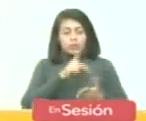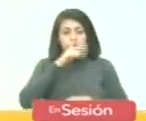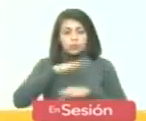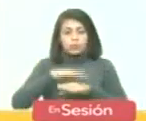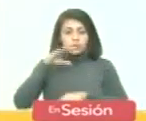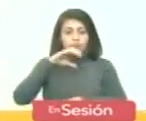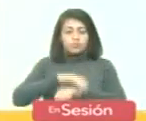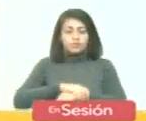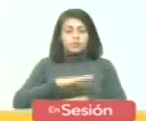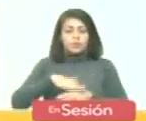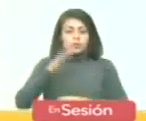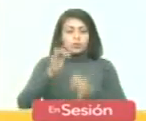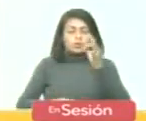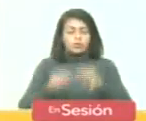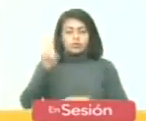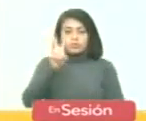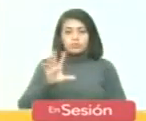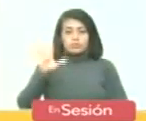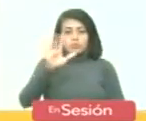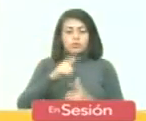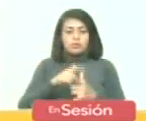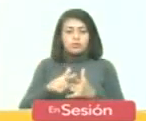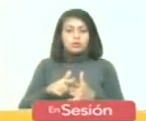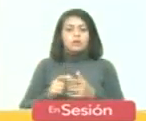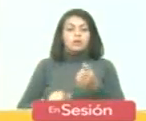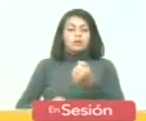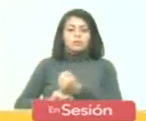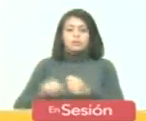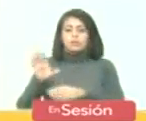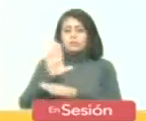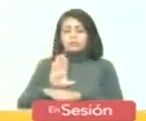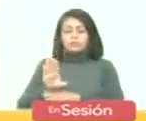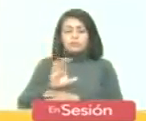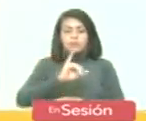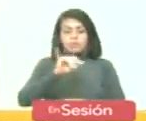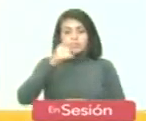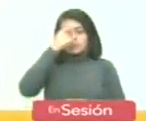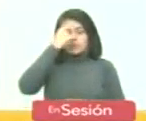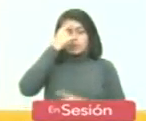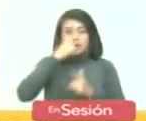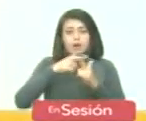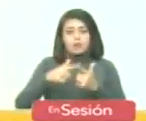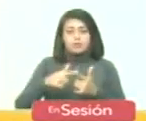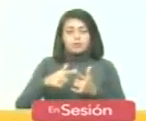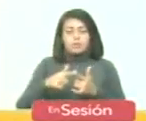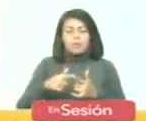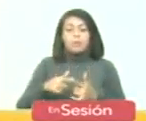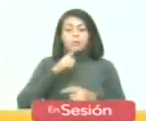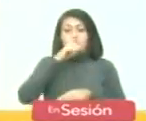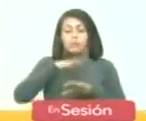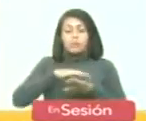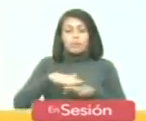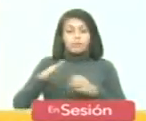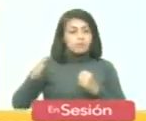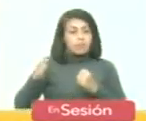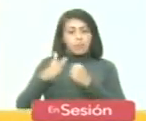capturados por la justicia venezolana, amparados tanto a Julio Borges, actor intelectual del